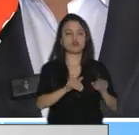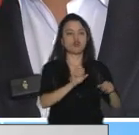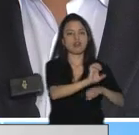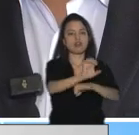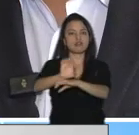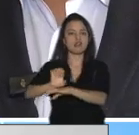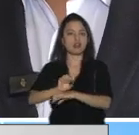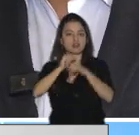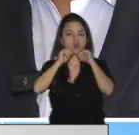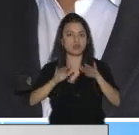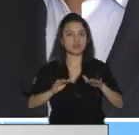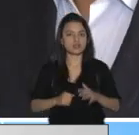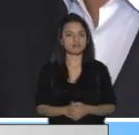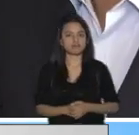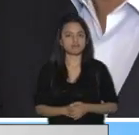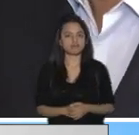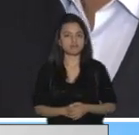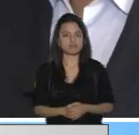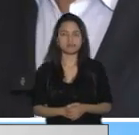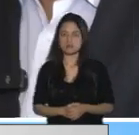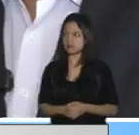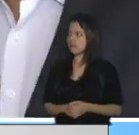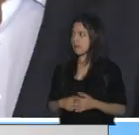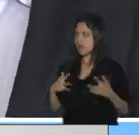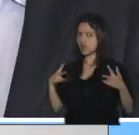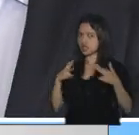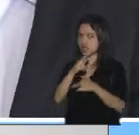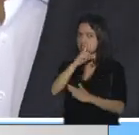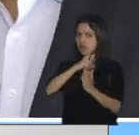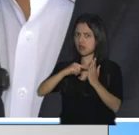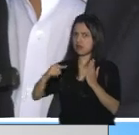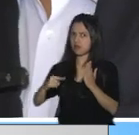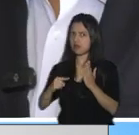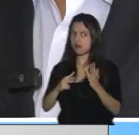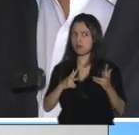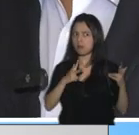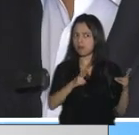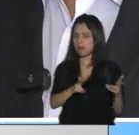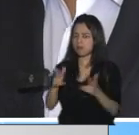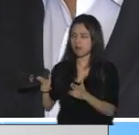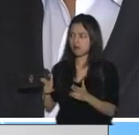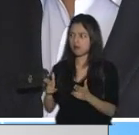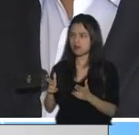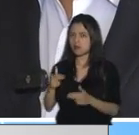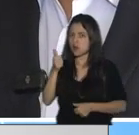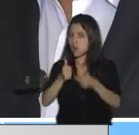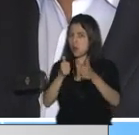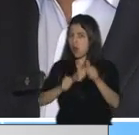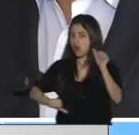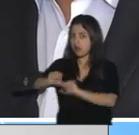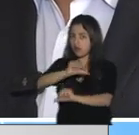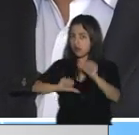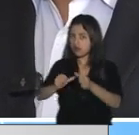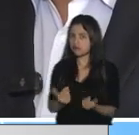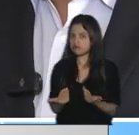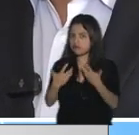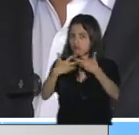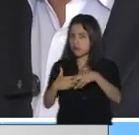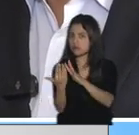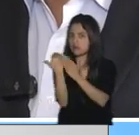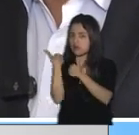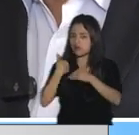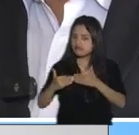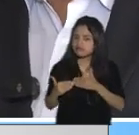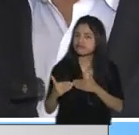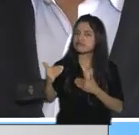públicas. Ministro, si se cancelan esos contratos con IFX, ¿cuál empresa tienen ustedes en mente para garantizar la